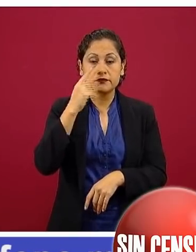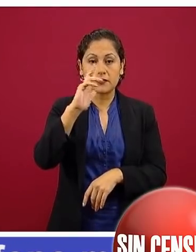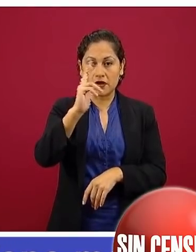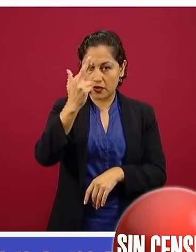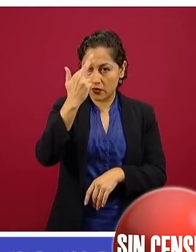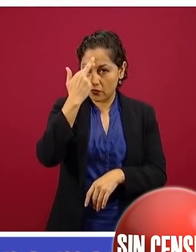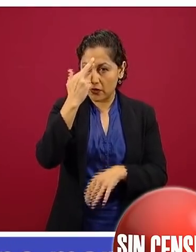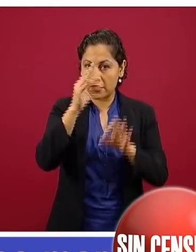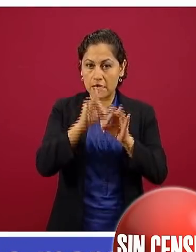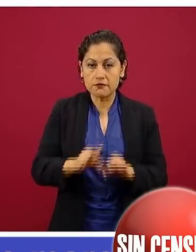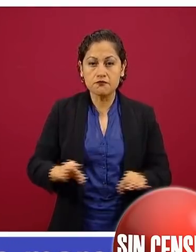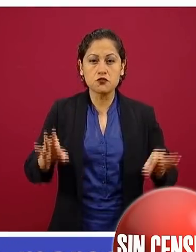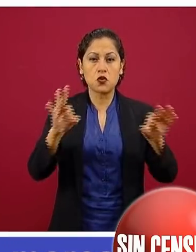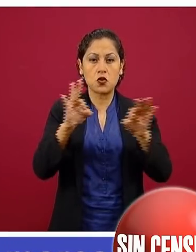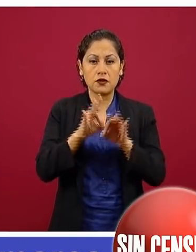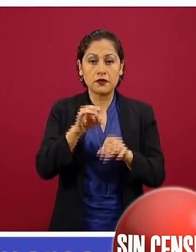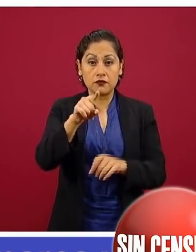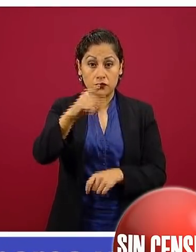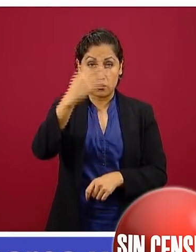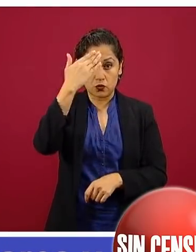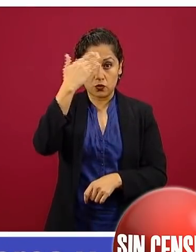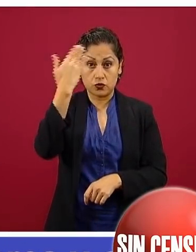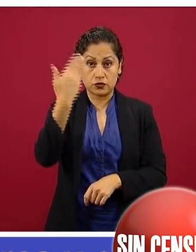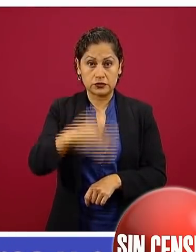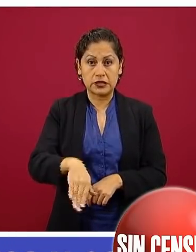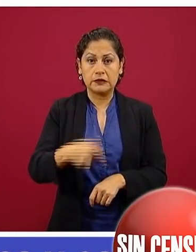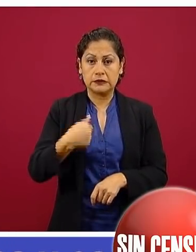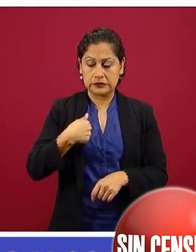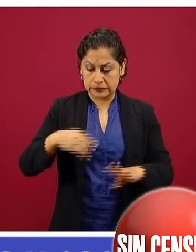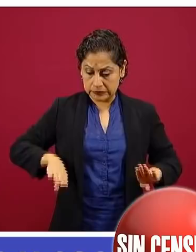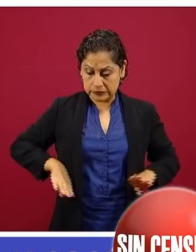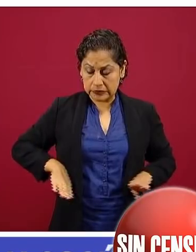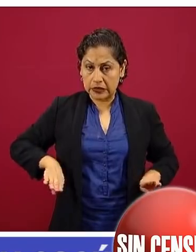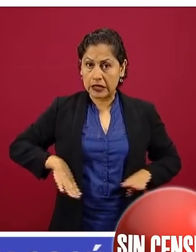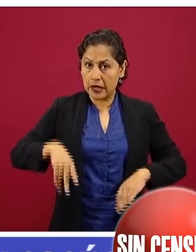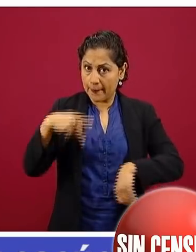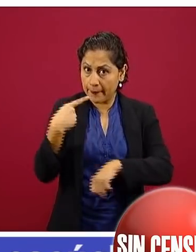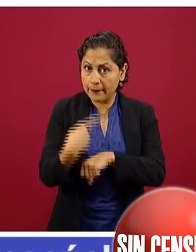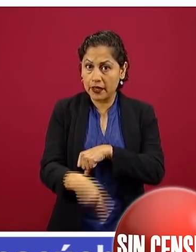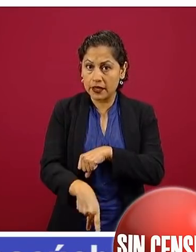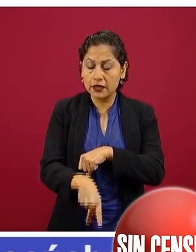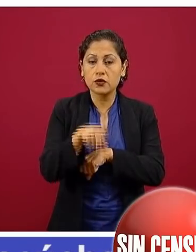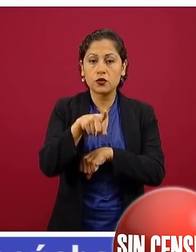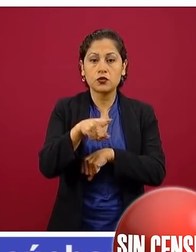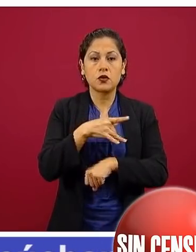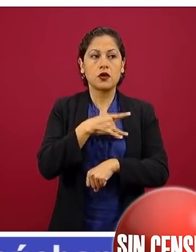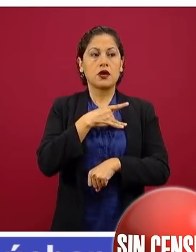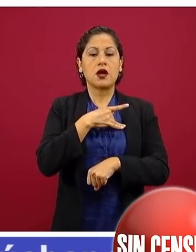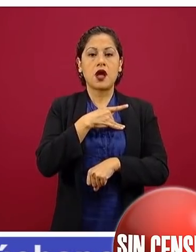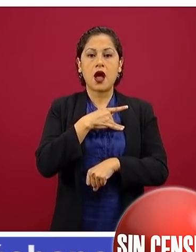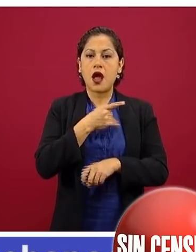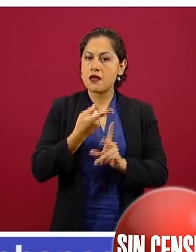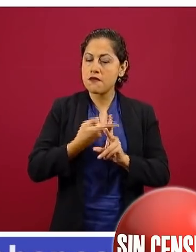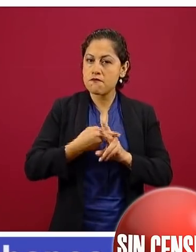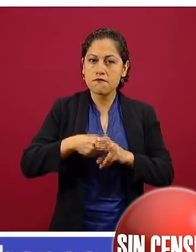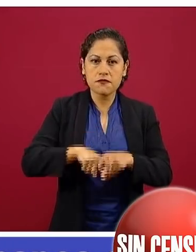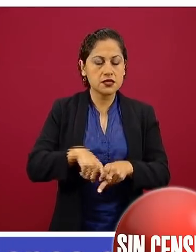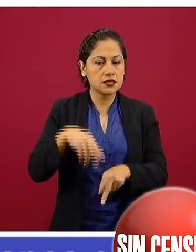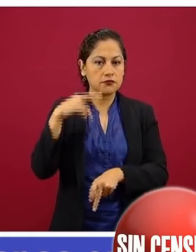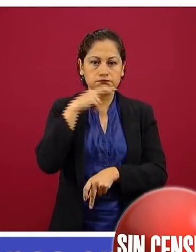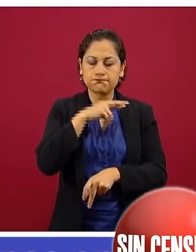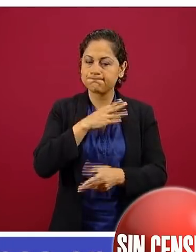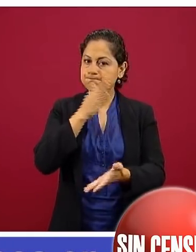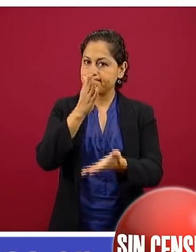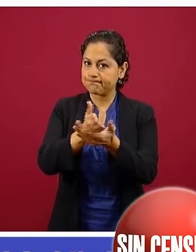alta probabilidad de complicarse no esperen, que acudan a atención en las unidades de salud que están disponibles y